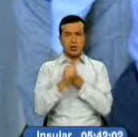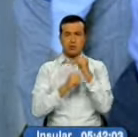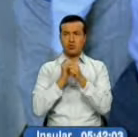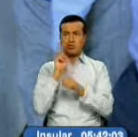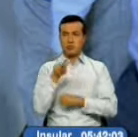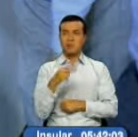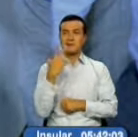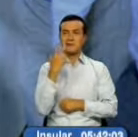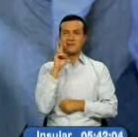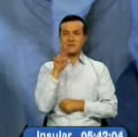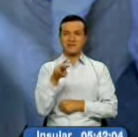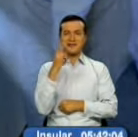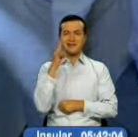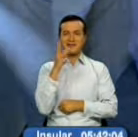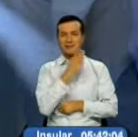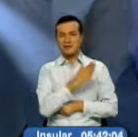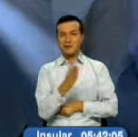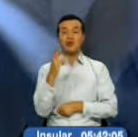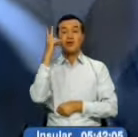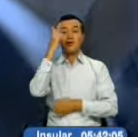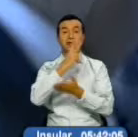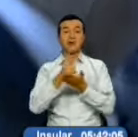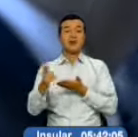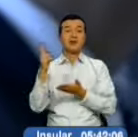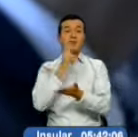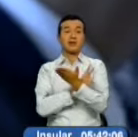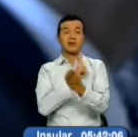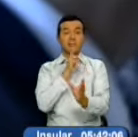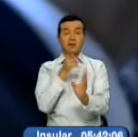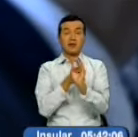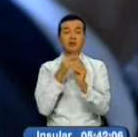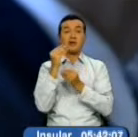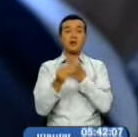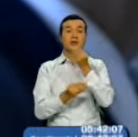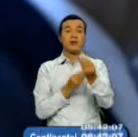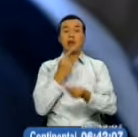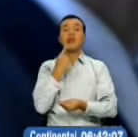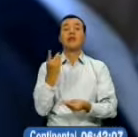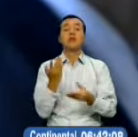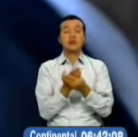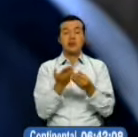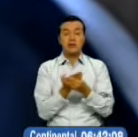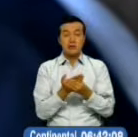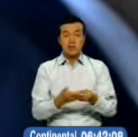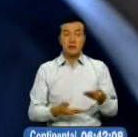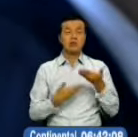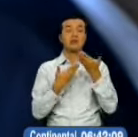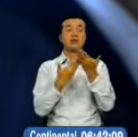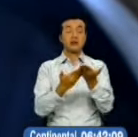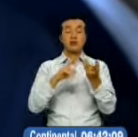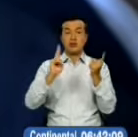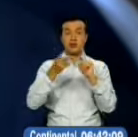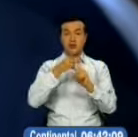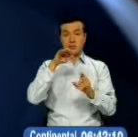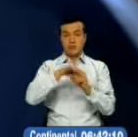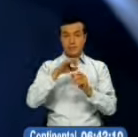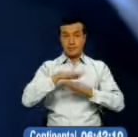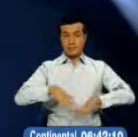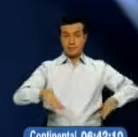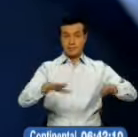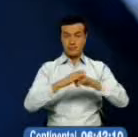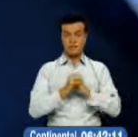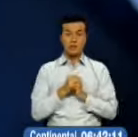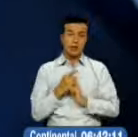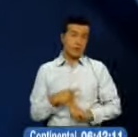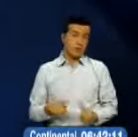2013 y 2017. Hace dos semanas participó en la presentación de las supuestas actas con inconsistencias de la segunda vuelta electoral.